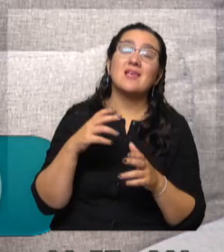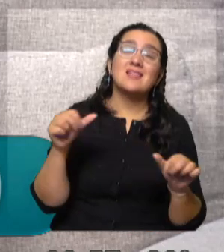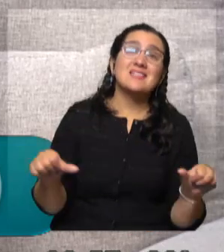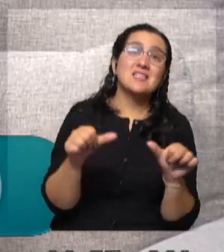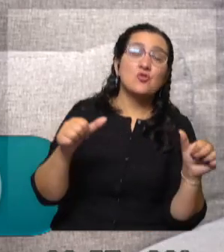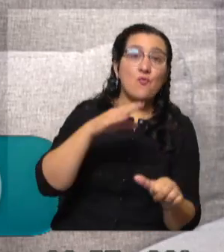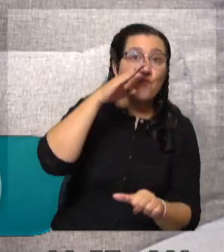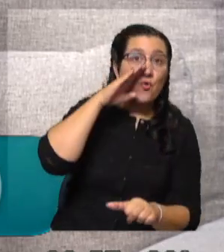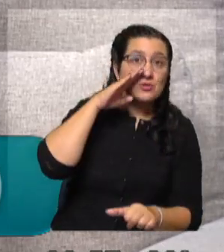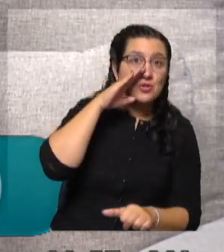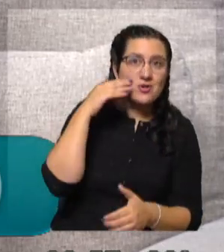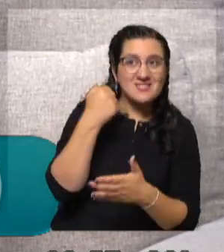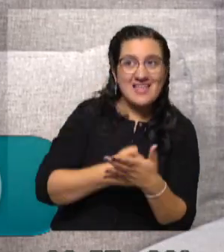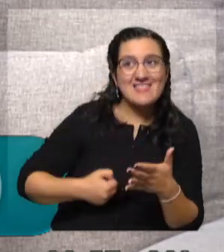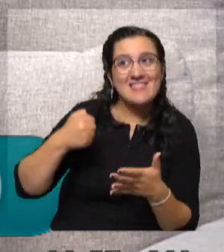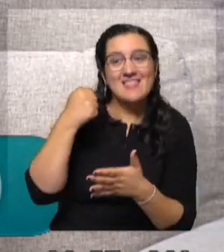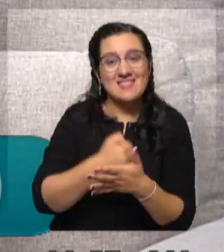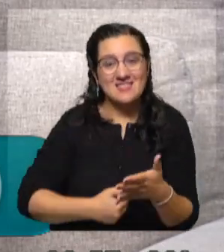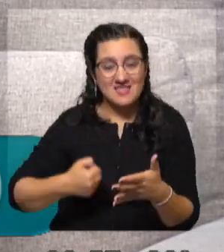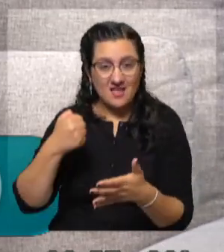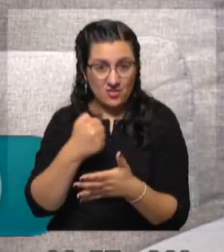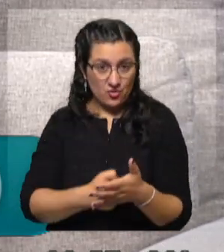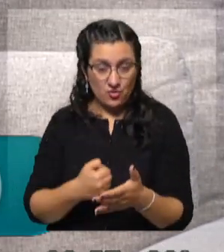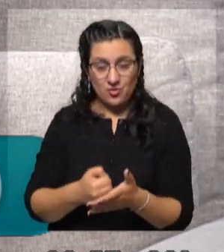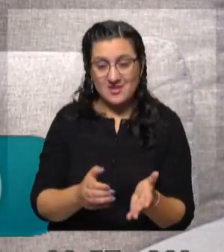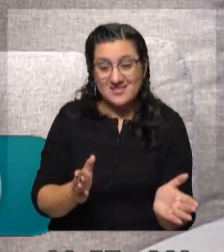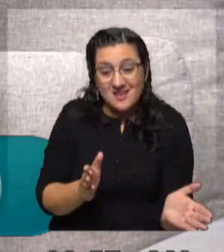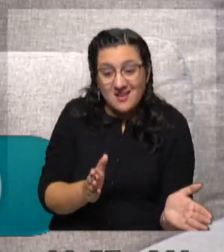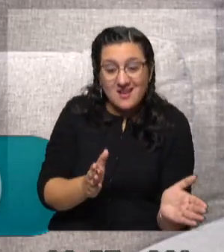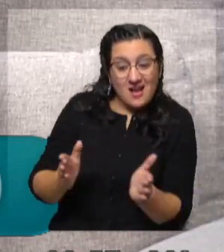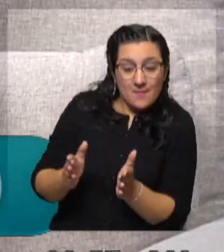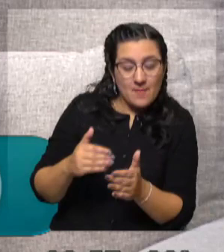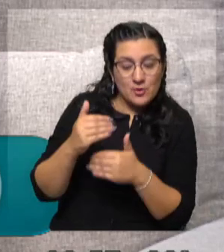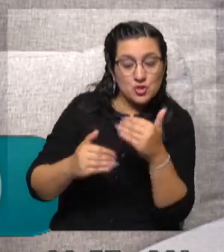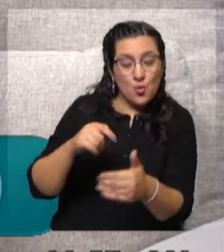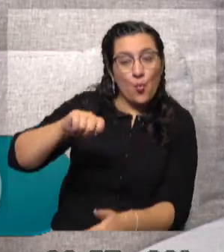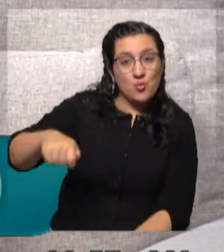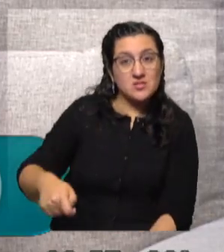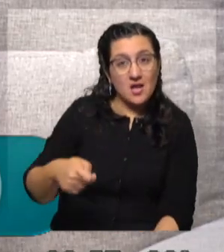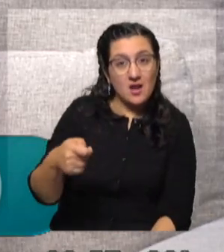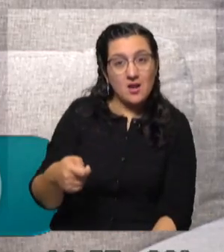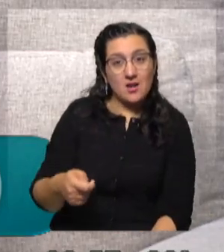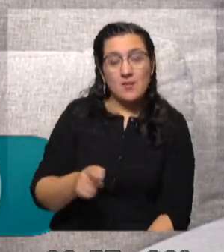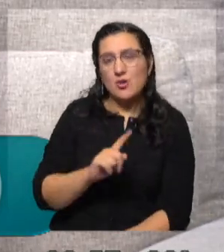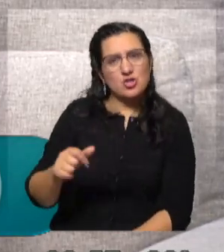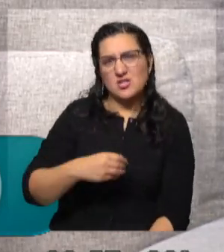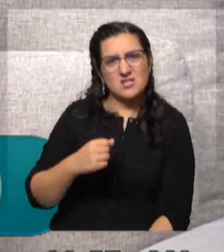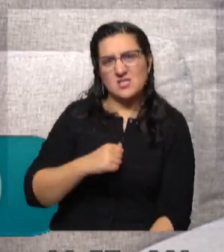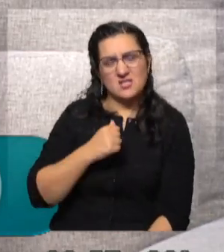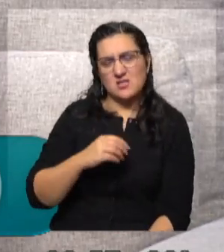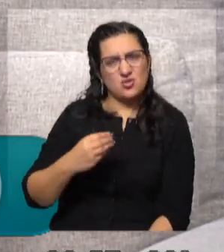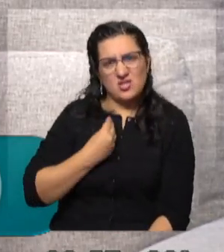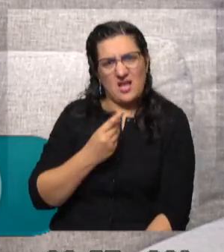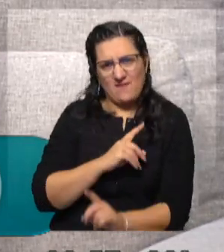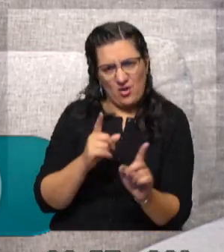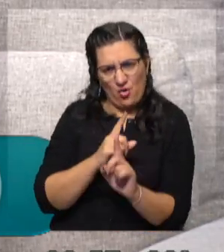y su gente es intentando eh que se corra el eje de lo que es el proceso judicial que no va a safar eh este y a diferencia